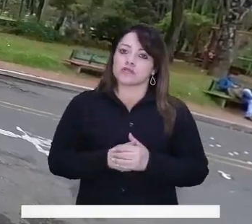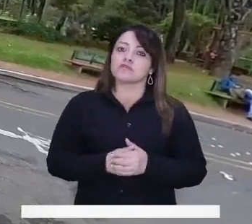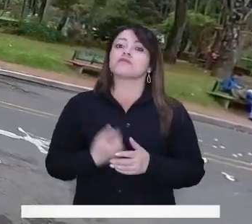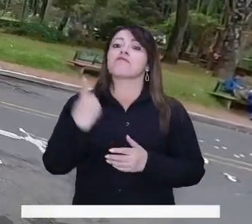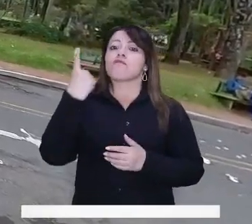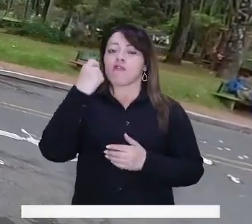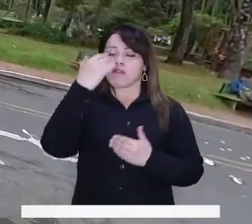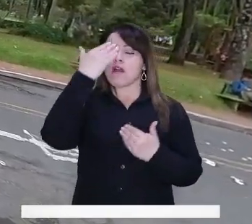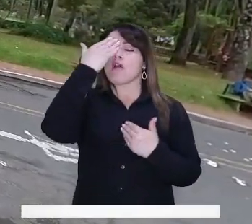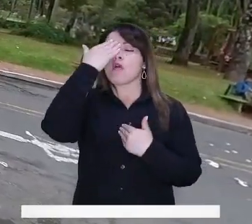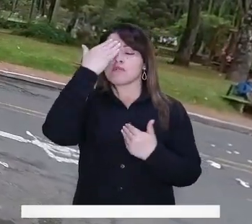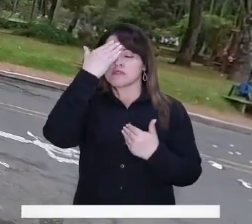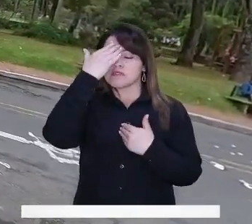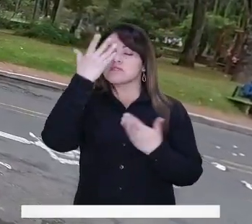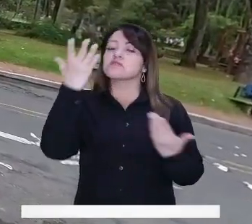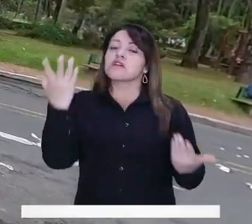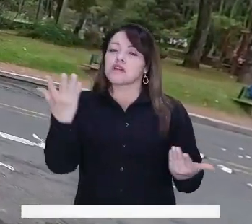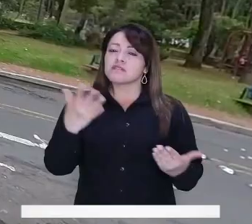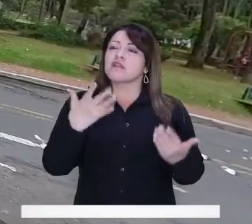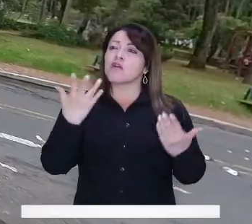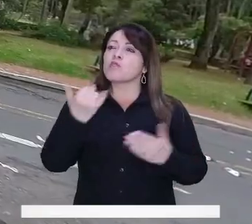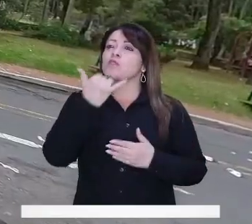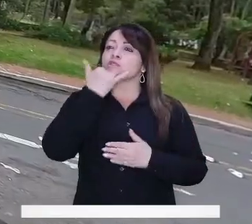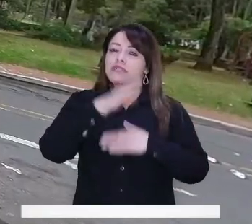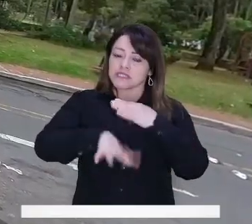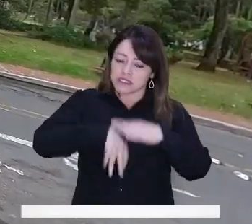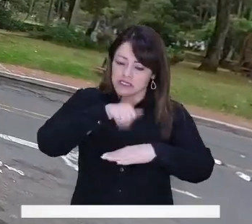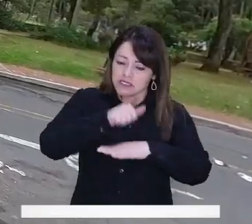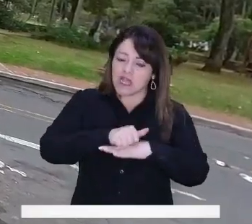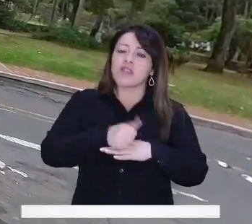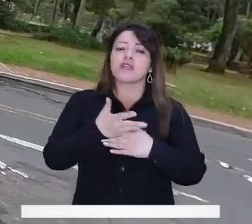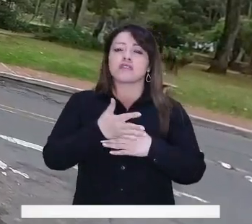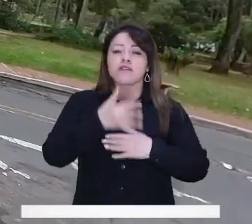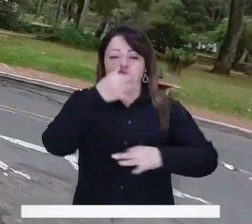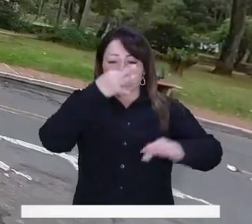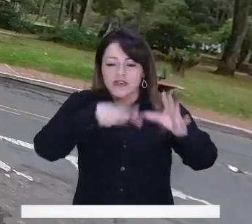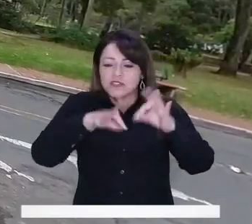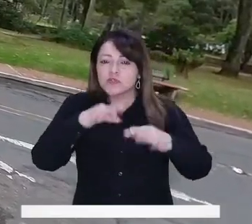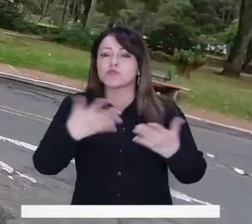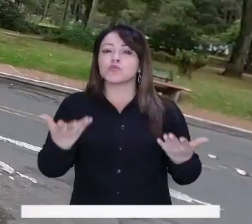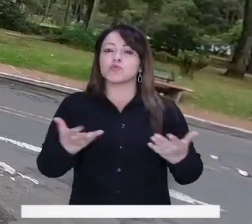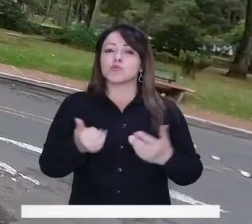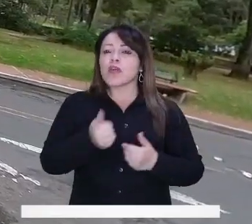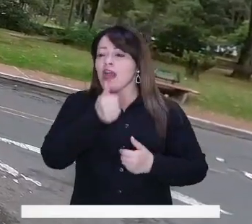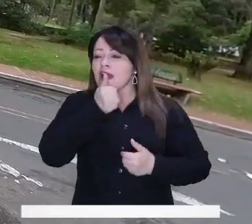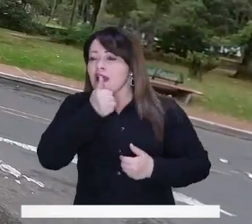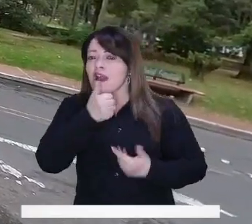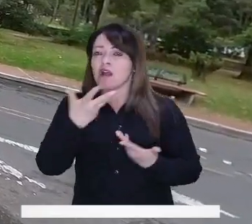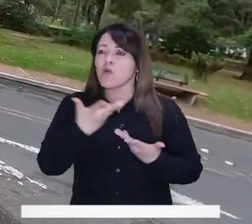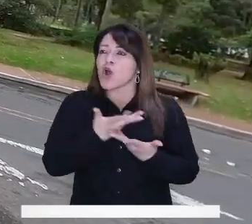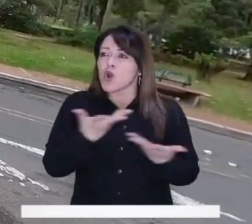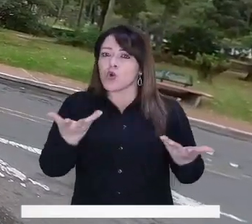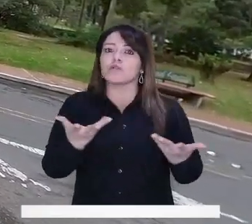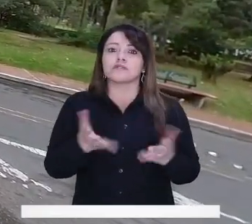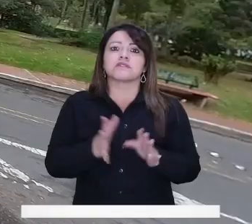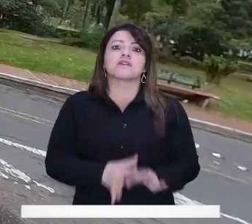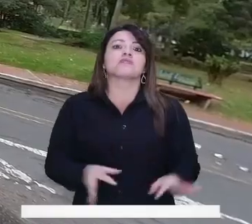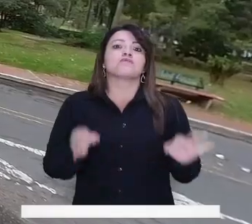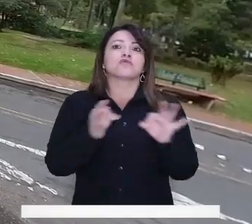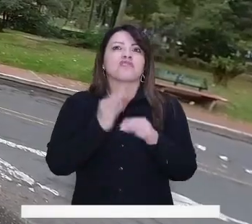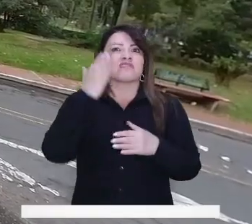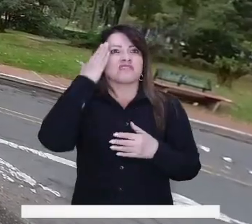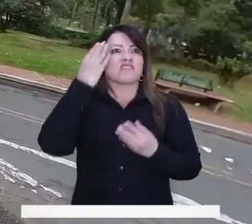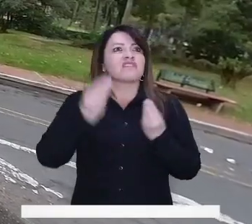existe. Y también lo vemos, yo separo en la fuente, pero el carro de la basura se lleva las dos bolsas, la de reciclaje y la de